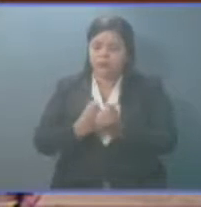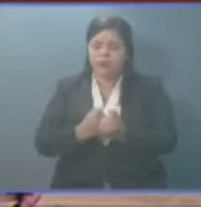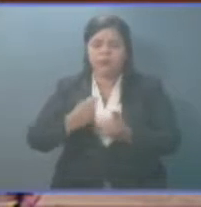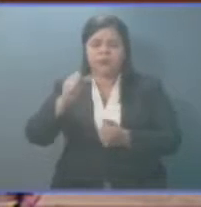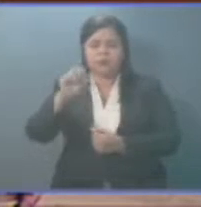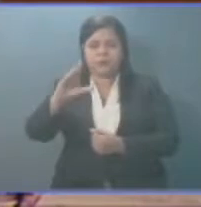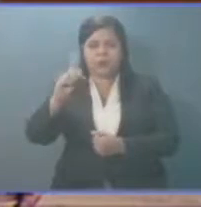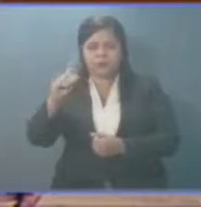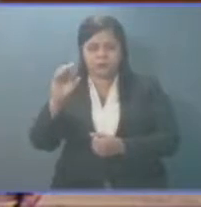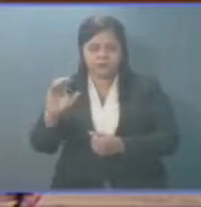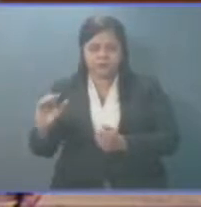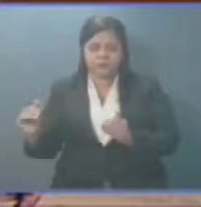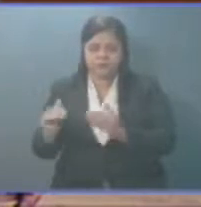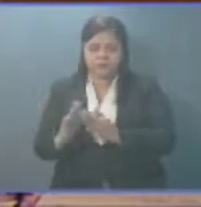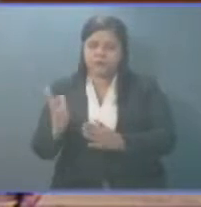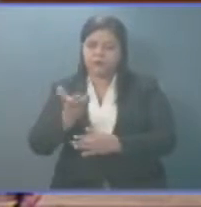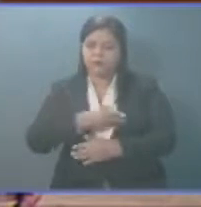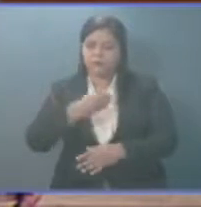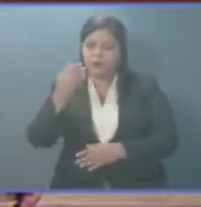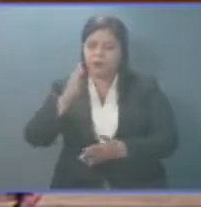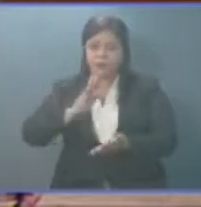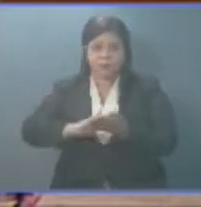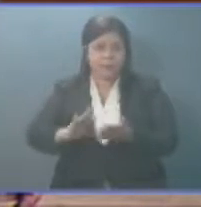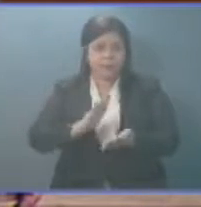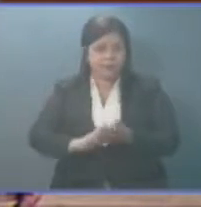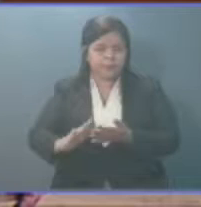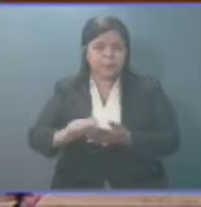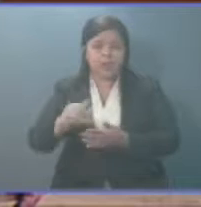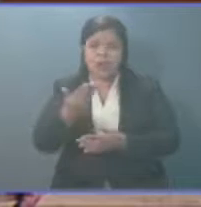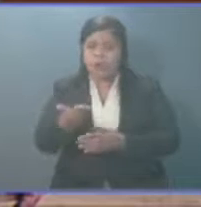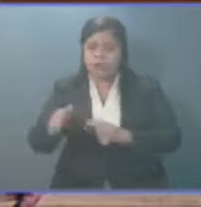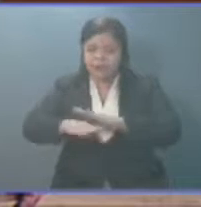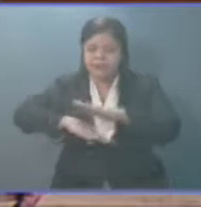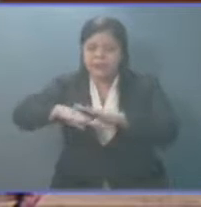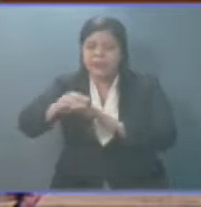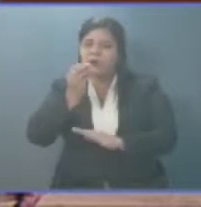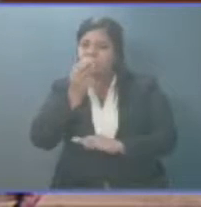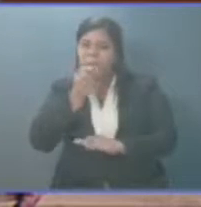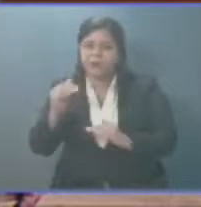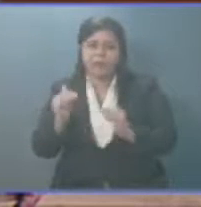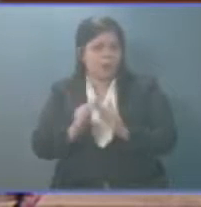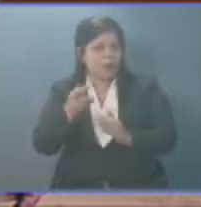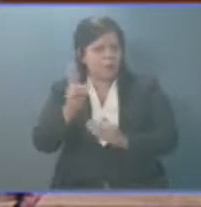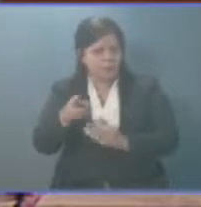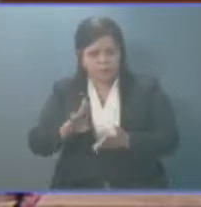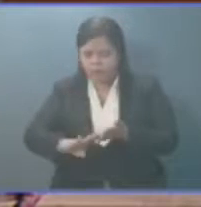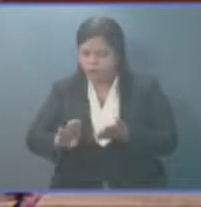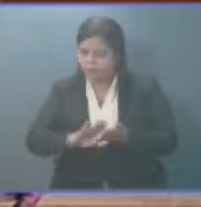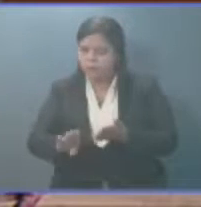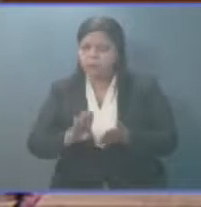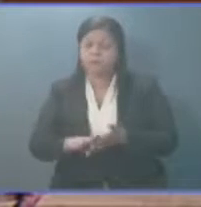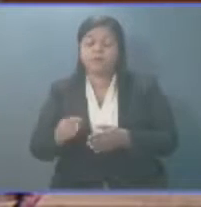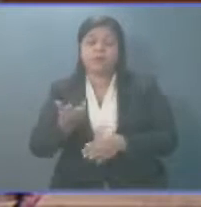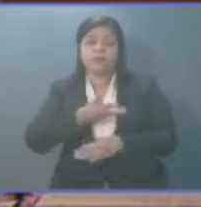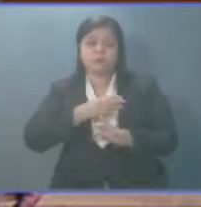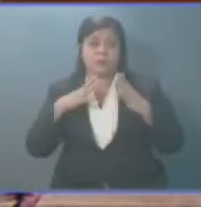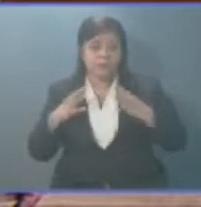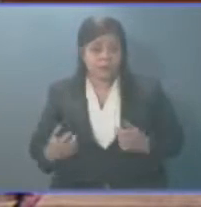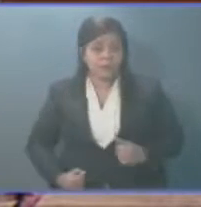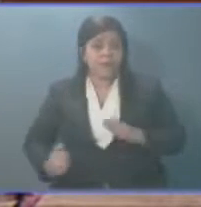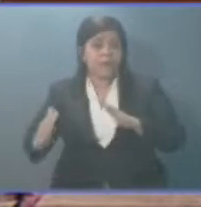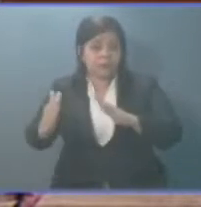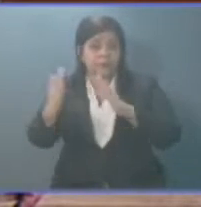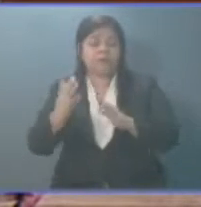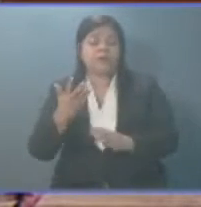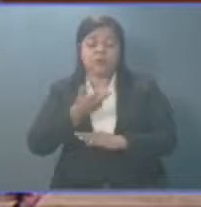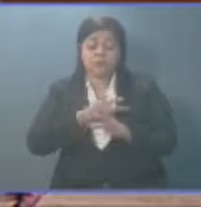del Consumidor, fijamos los precios de los productos más importantes de la canasta básica. Pese a los retos que hemos afrontado como gobierno, los